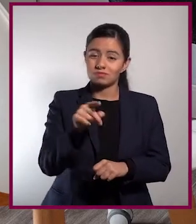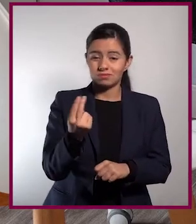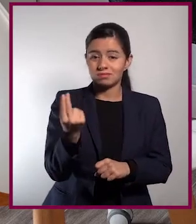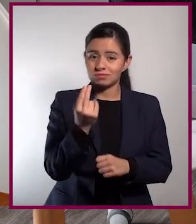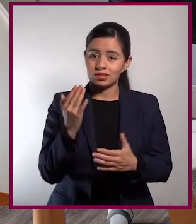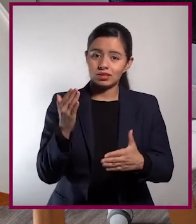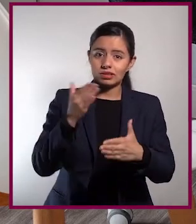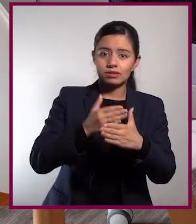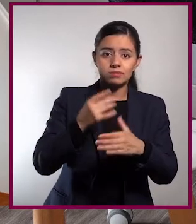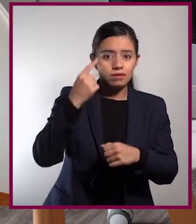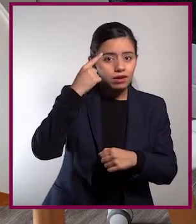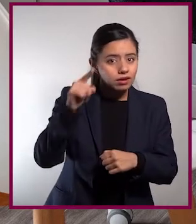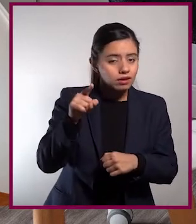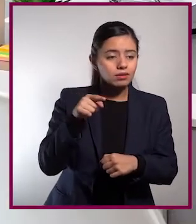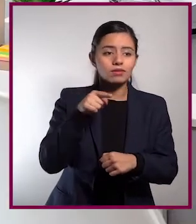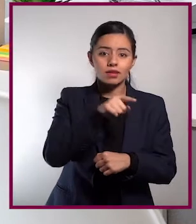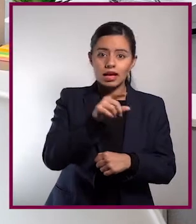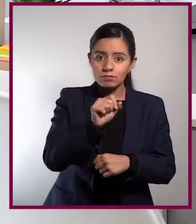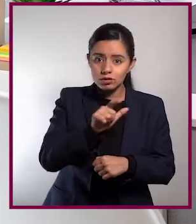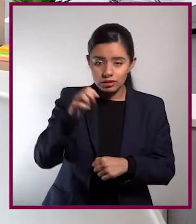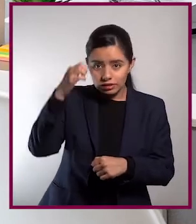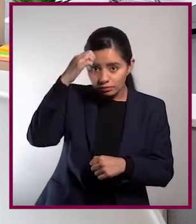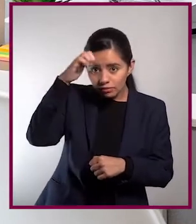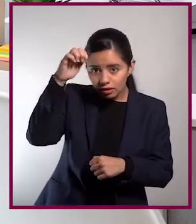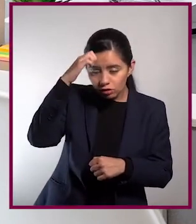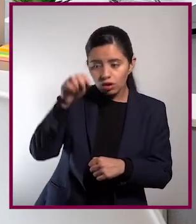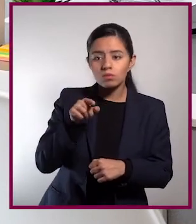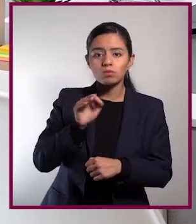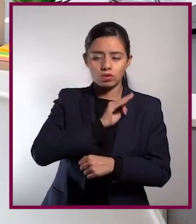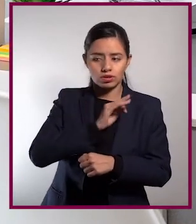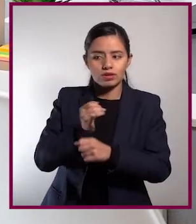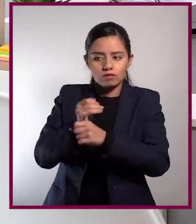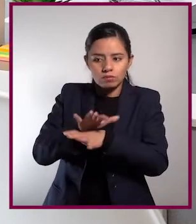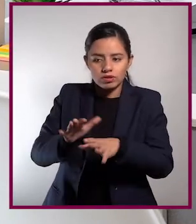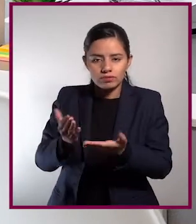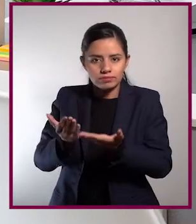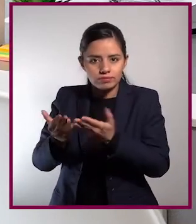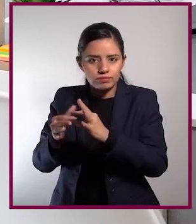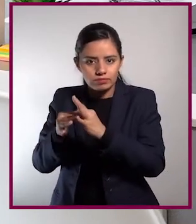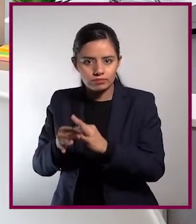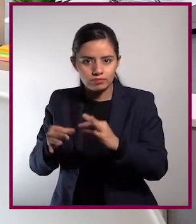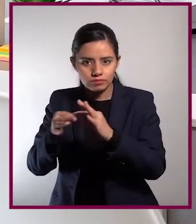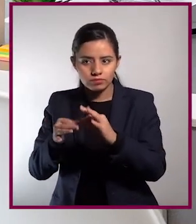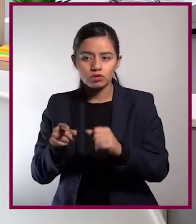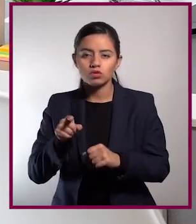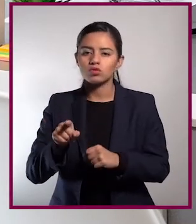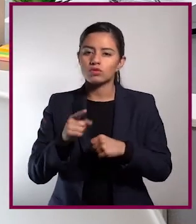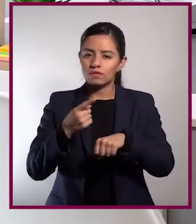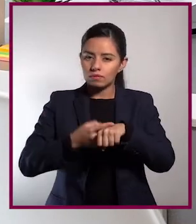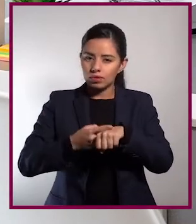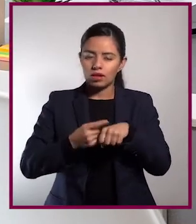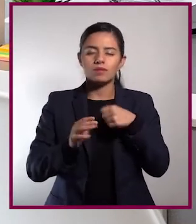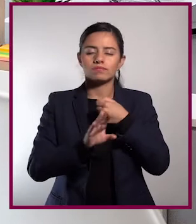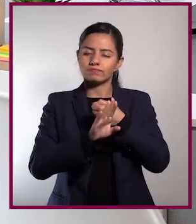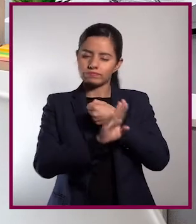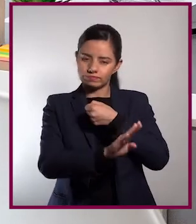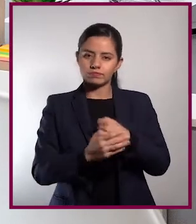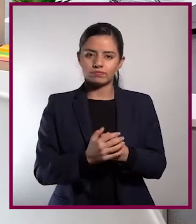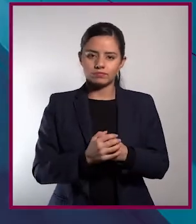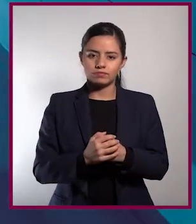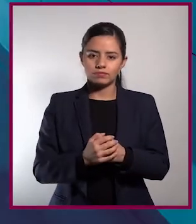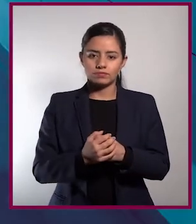necesaria para recibir información preventiva de parte de una voz especializada, detectar a tiempo enfermedades y evitar riesgos futuros en la salud